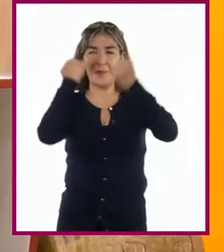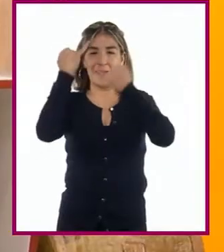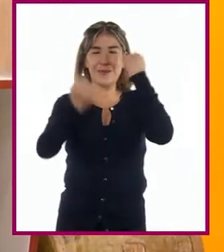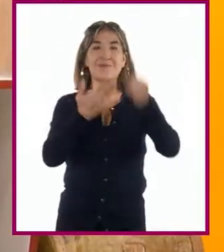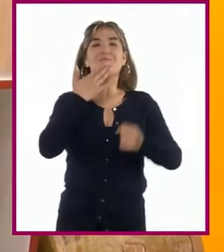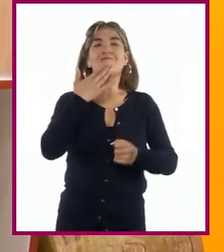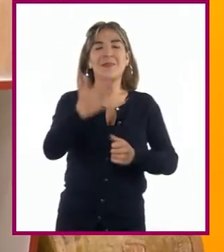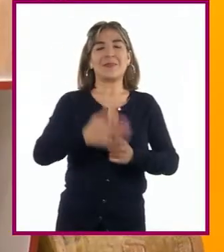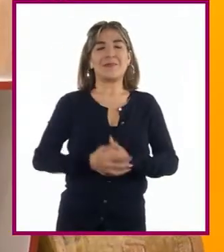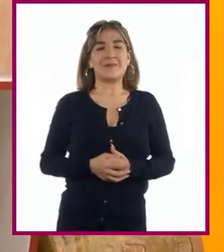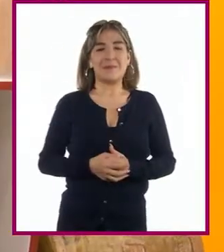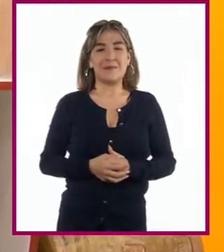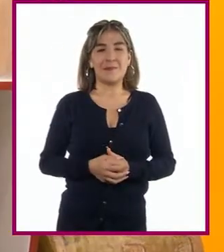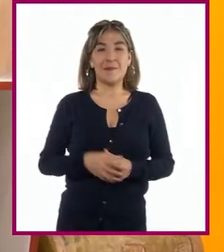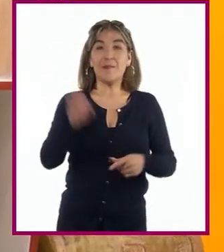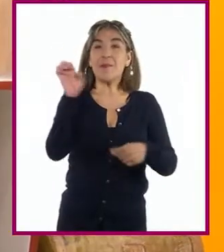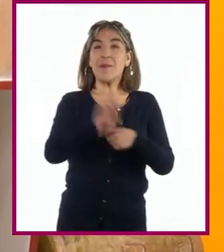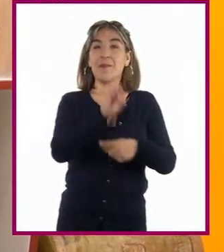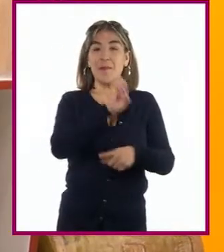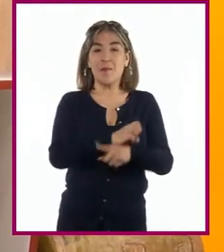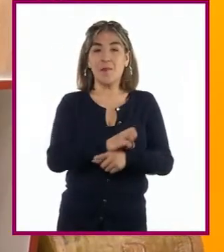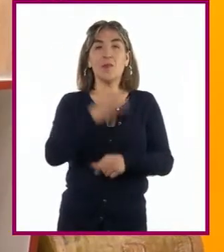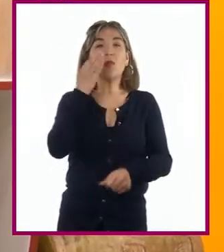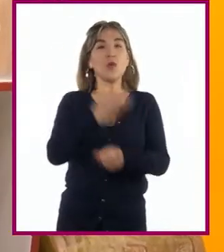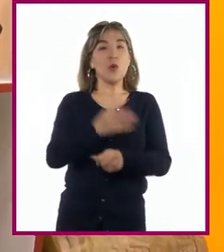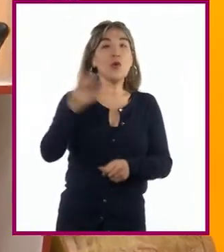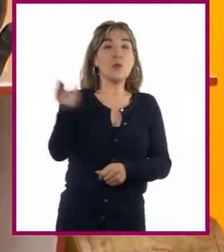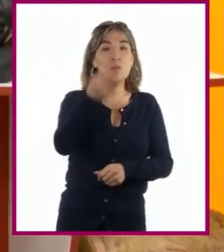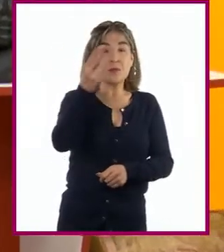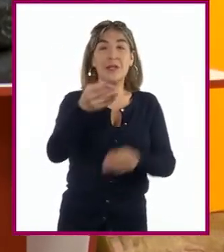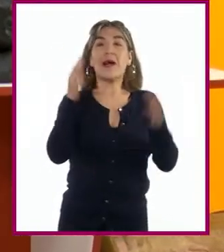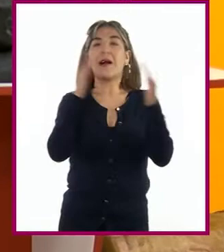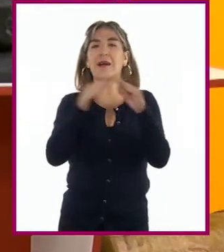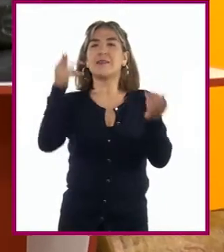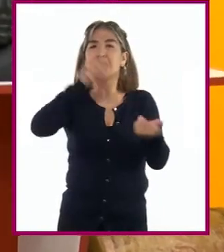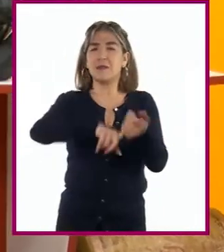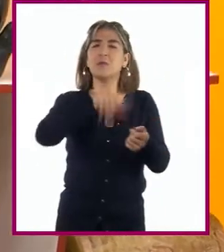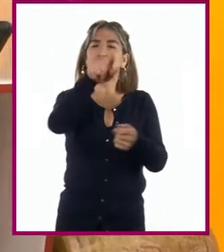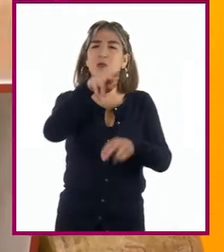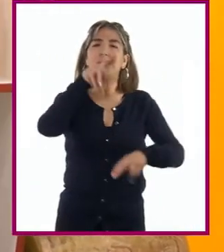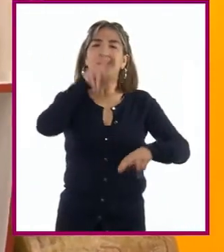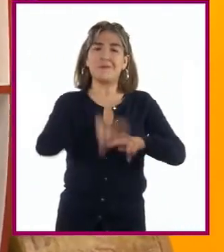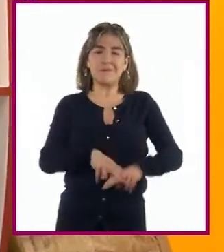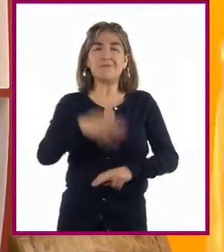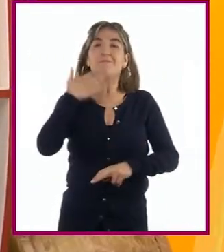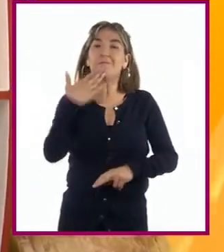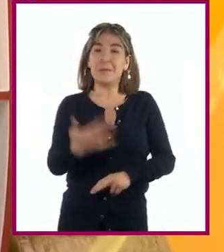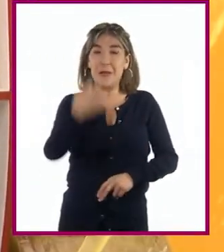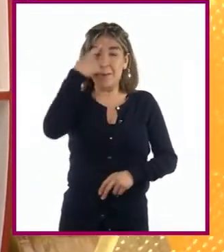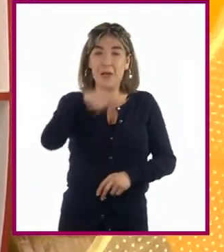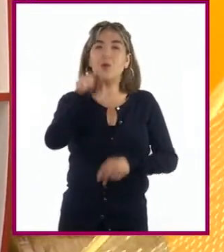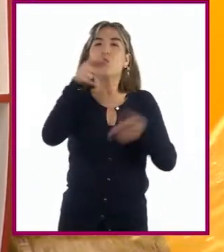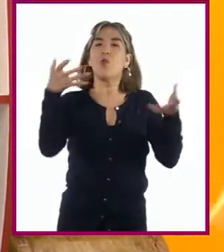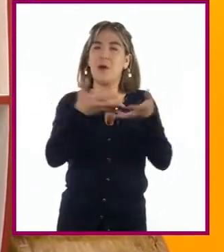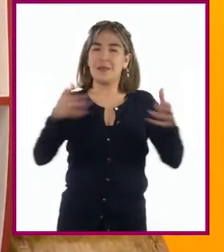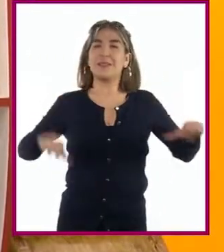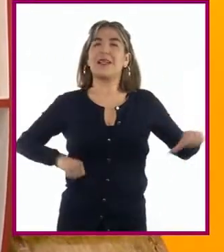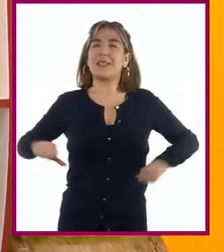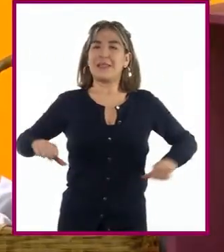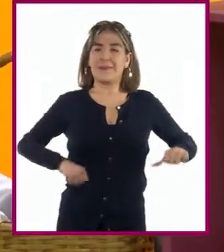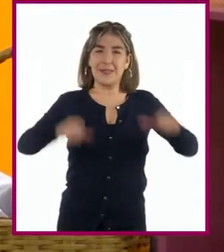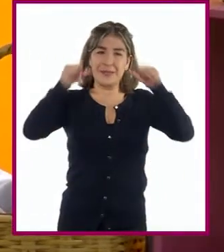activadas. Entonces, en casa, pónganse cómodos en su lugar de trabajo para que puedan realizar el ejercicio.